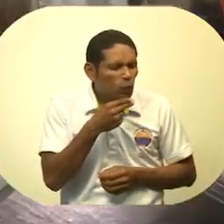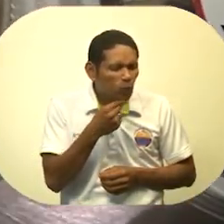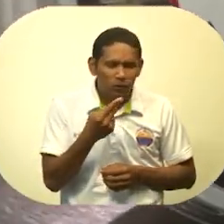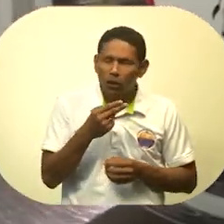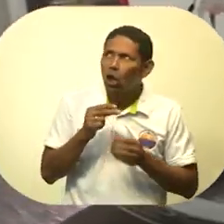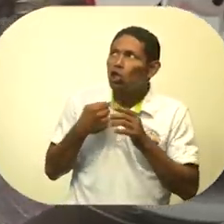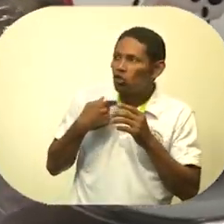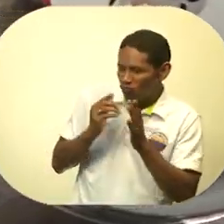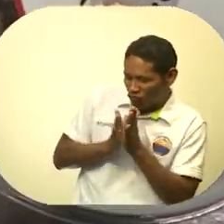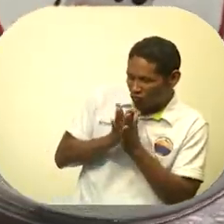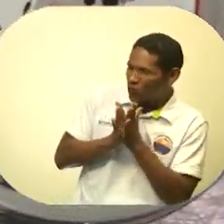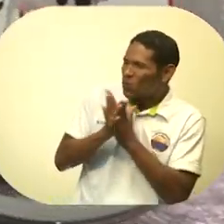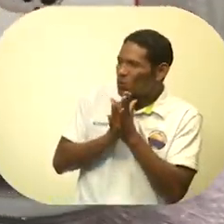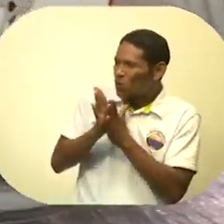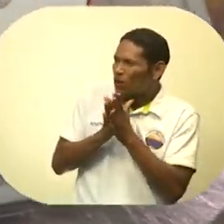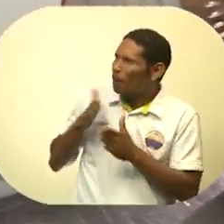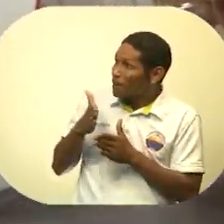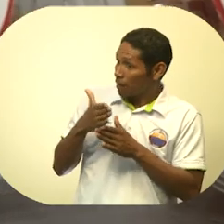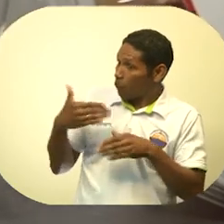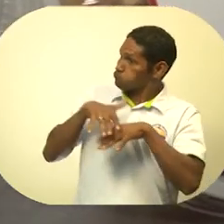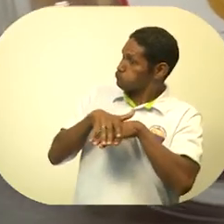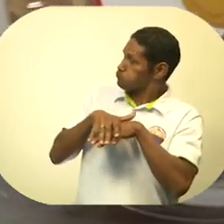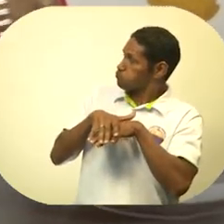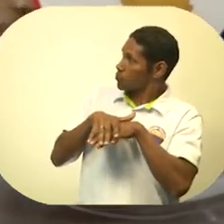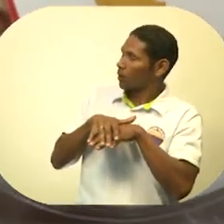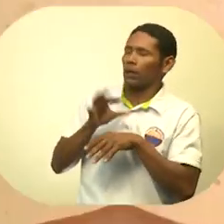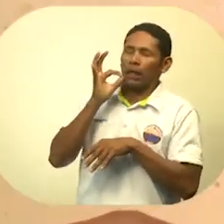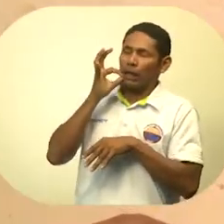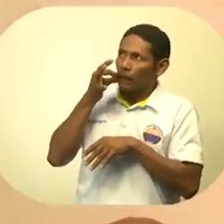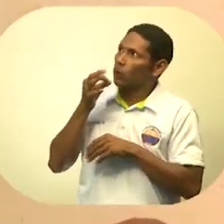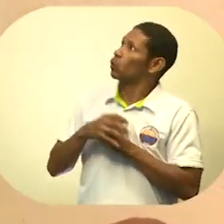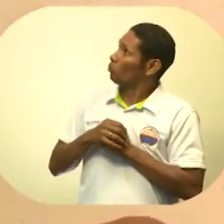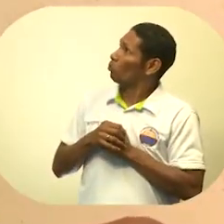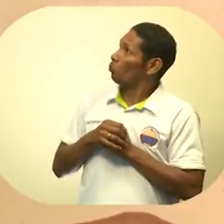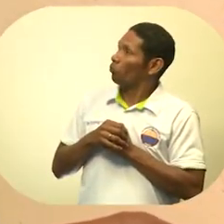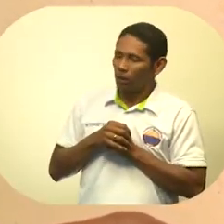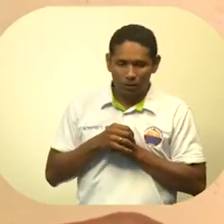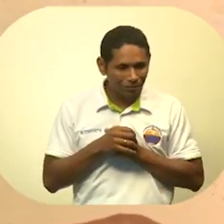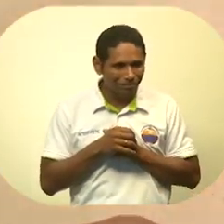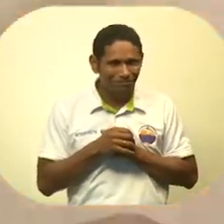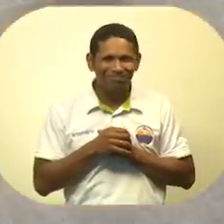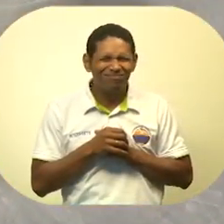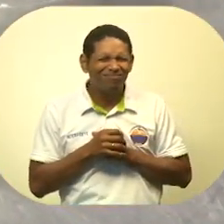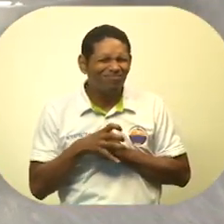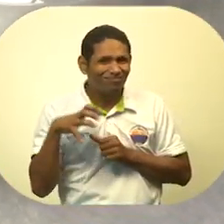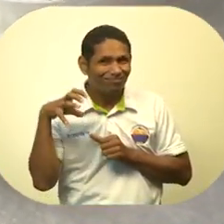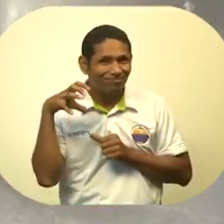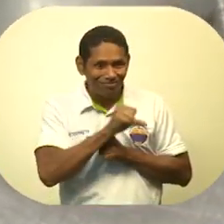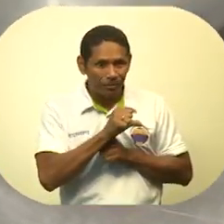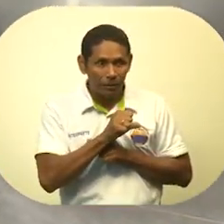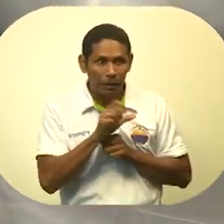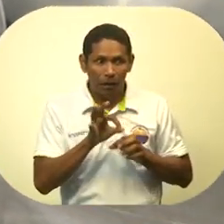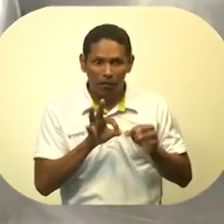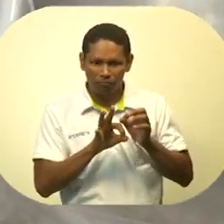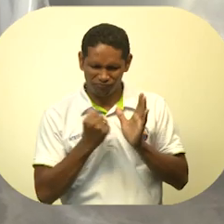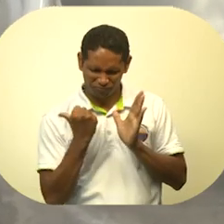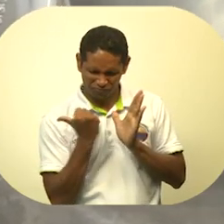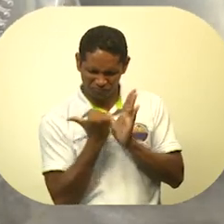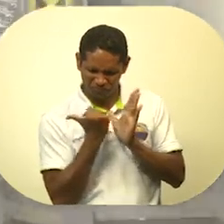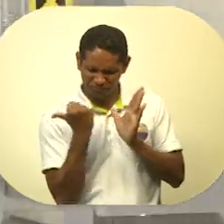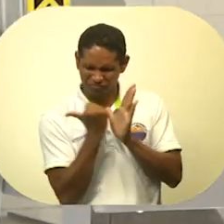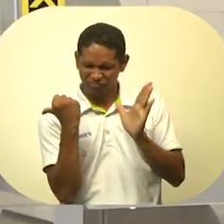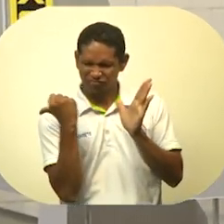¿Qué comió? Chocolate con pescado, Delicioso también. Teniendo en cuenta que representa la tercera